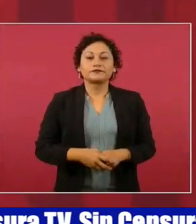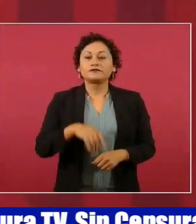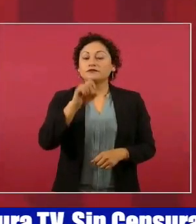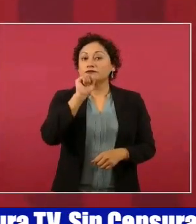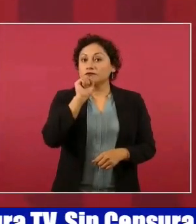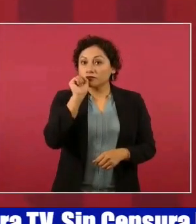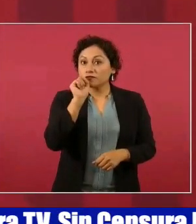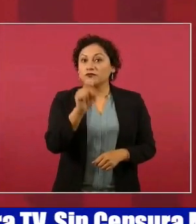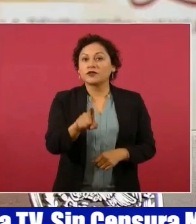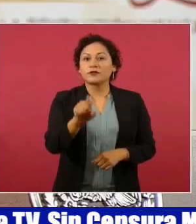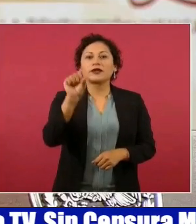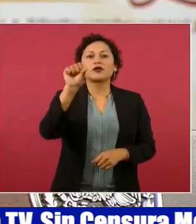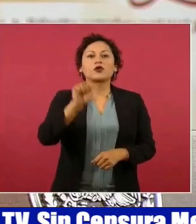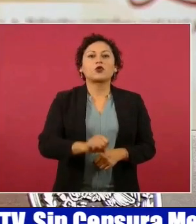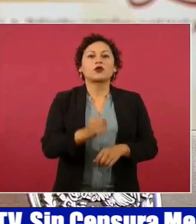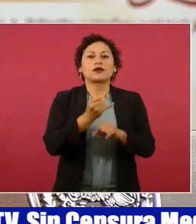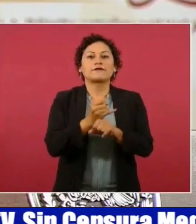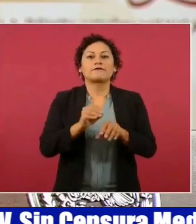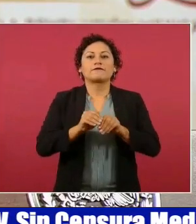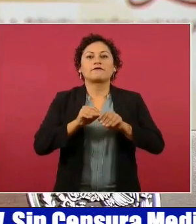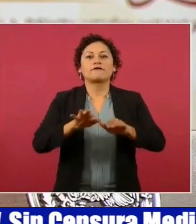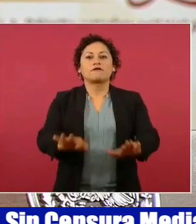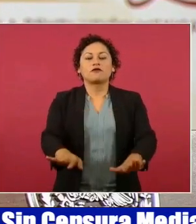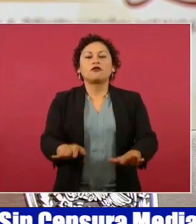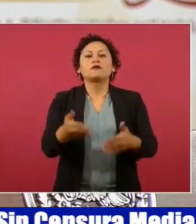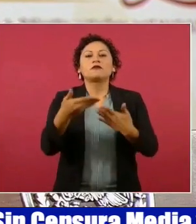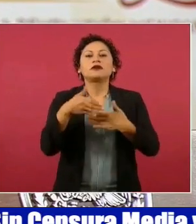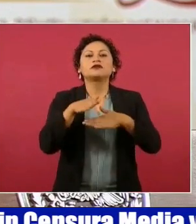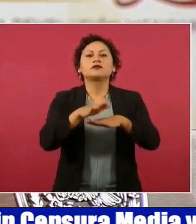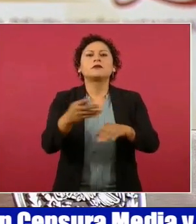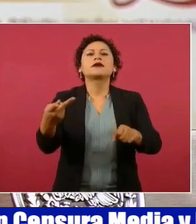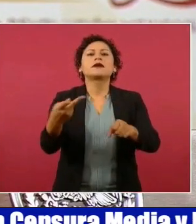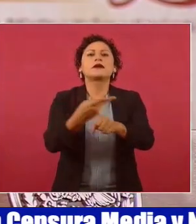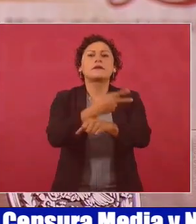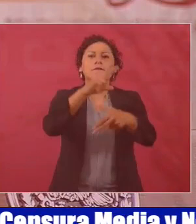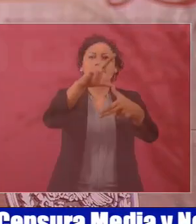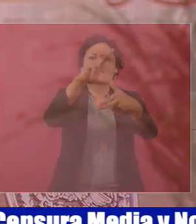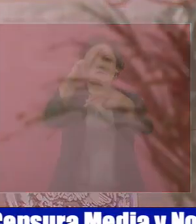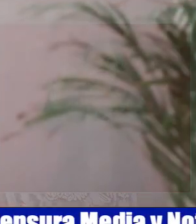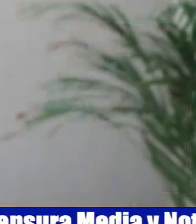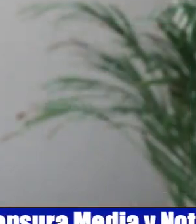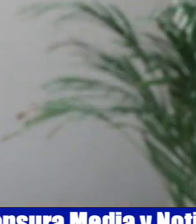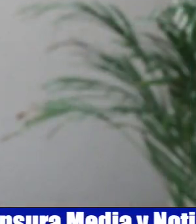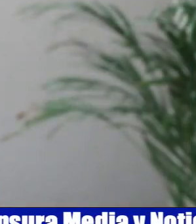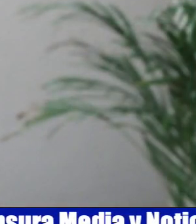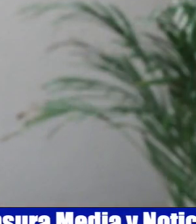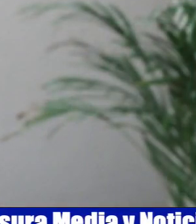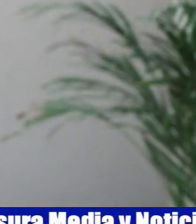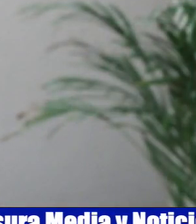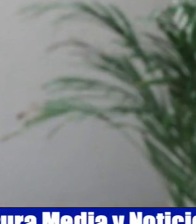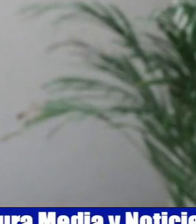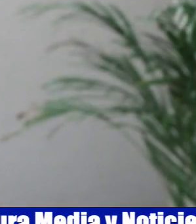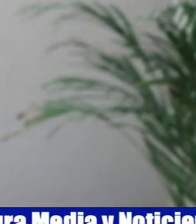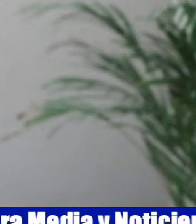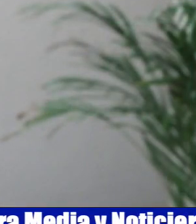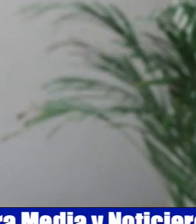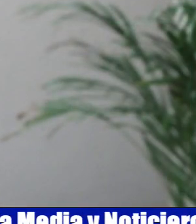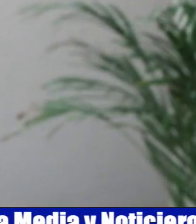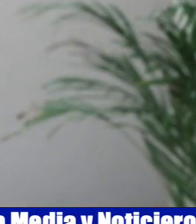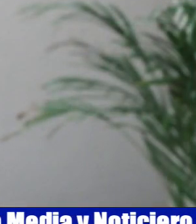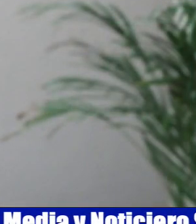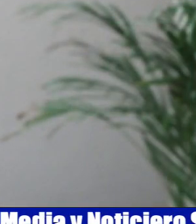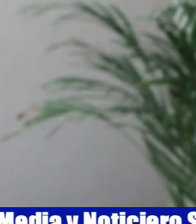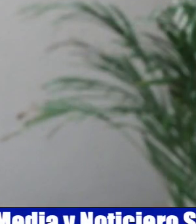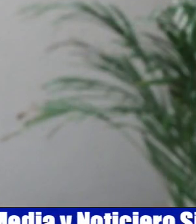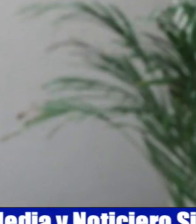que quiere mucho y admira mucho a Laida Sansores por ser muy luchona, por ser una mujer con convicciones, pero que también respeta a Ricardo